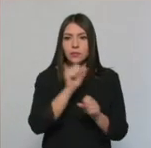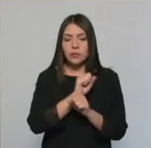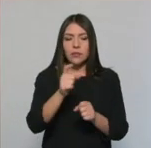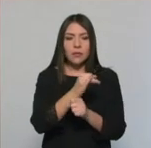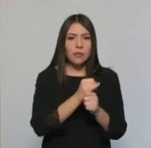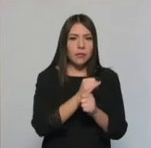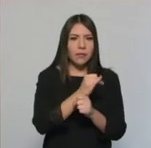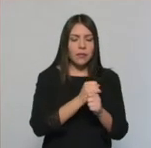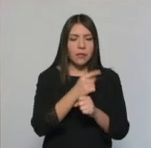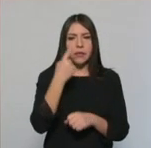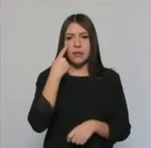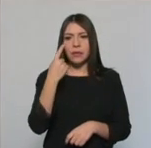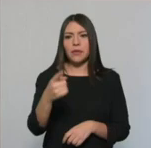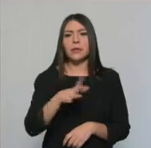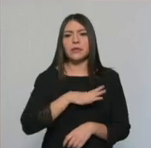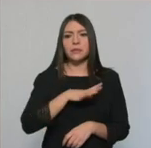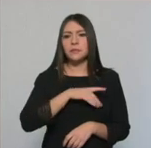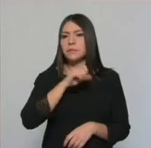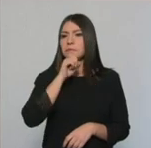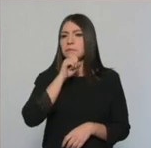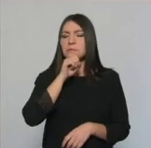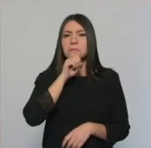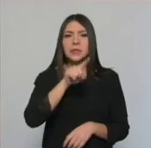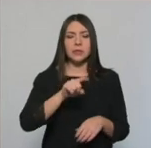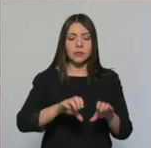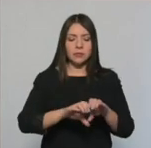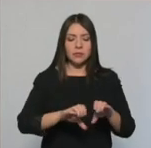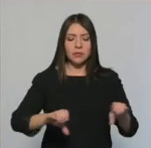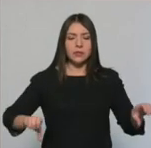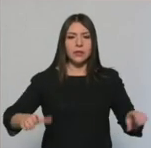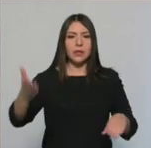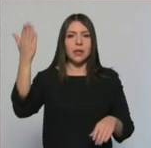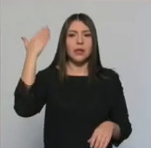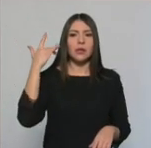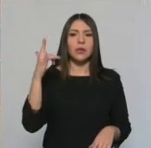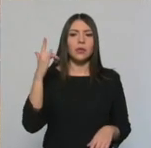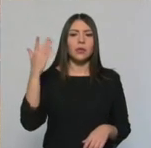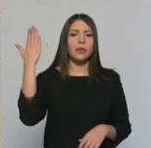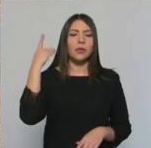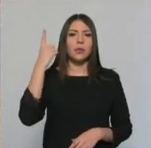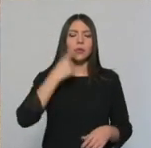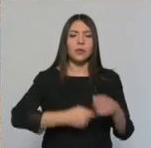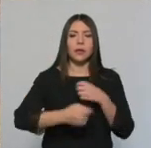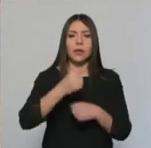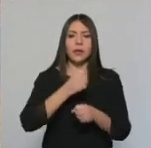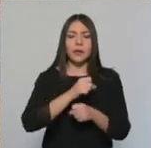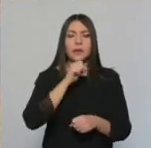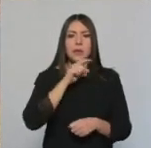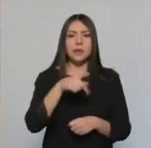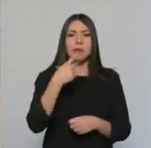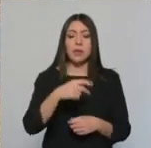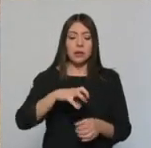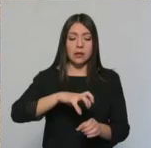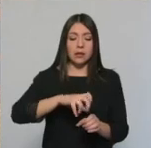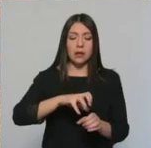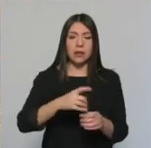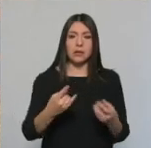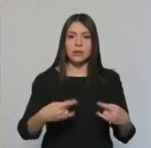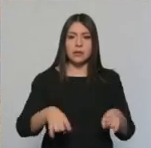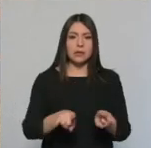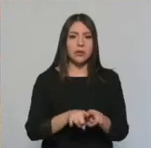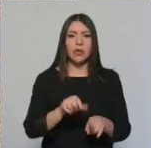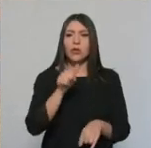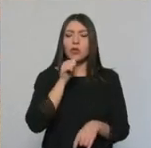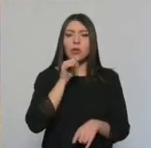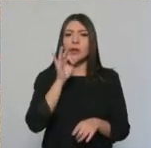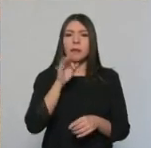inspección se confirmó que se trata del mismo túnel localizado en julio del año pasado. Aunque la toma está cerrada, aún no ha sido